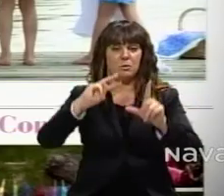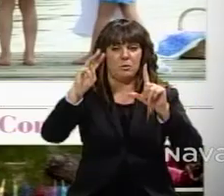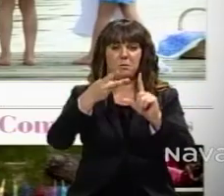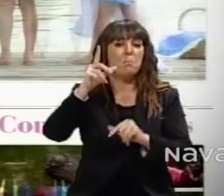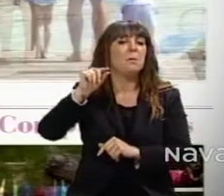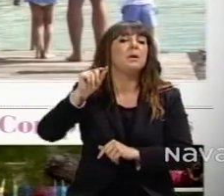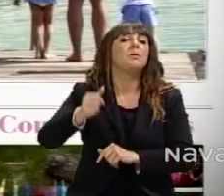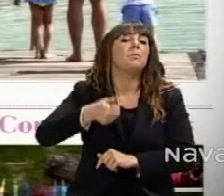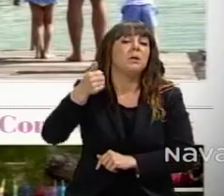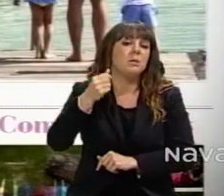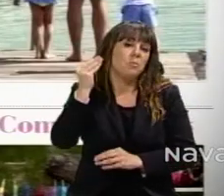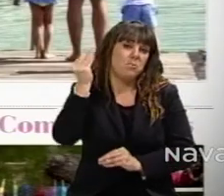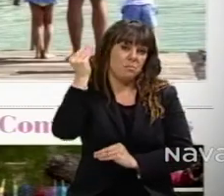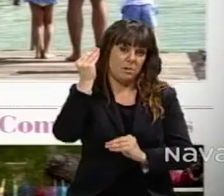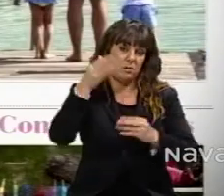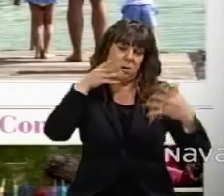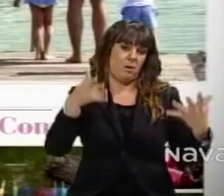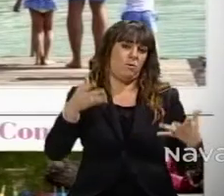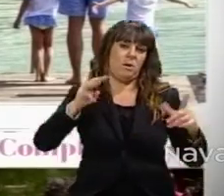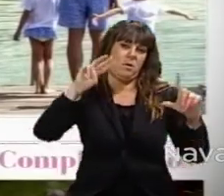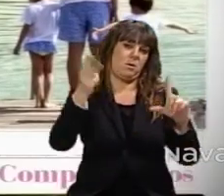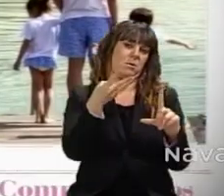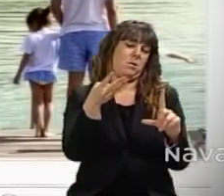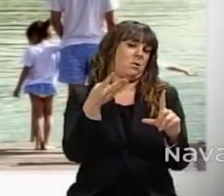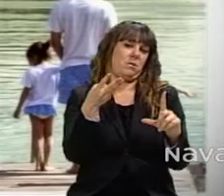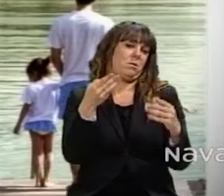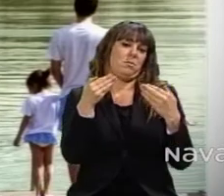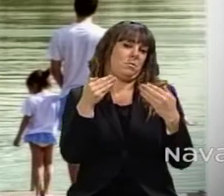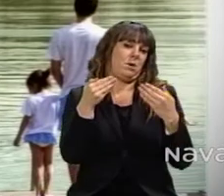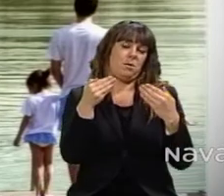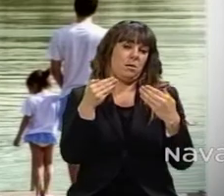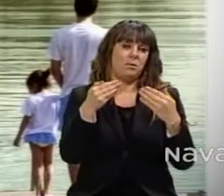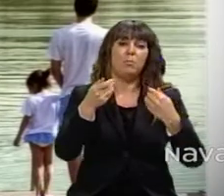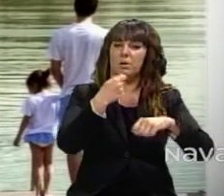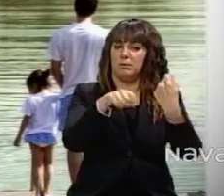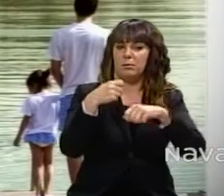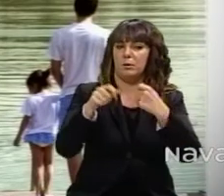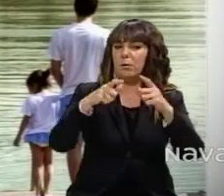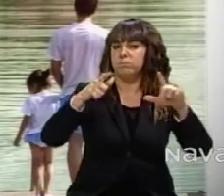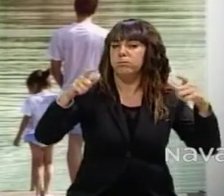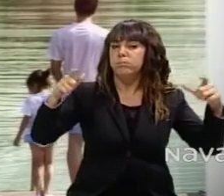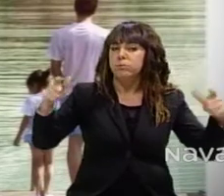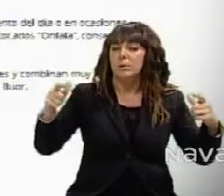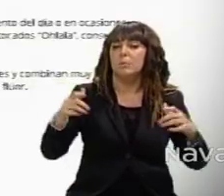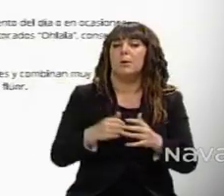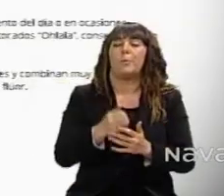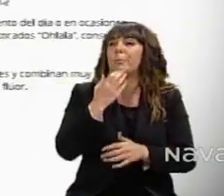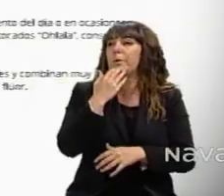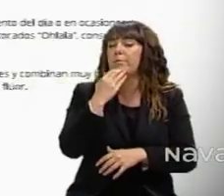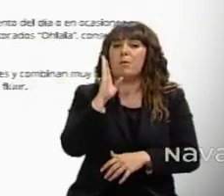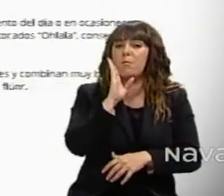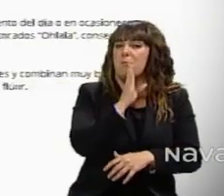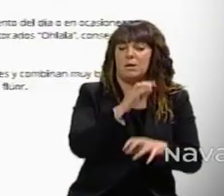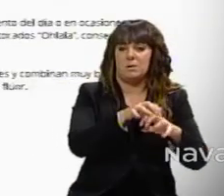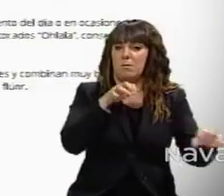parece que es la manera que vende. Para madres jóvenes que tienen ahora muchas ocupaciones, no tienen tiempo de ir de compras,